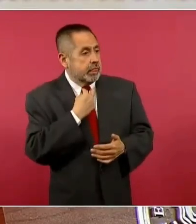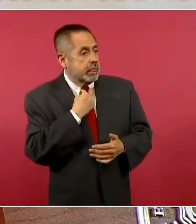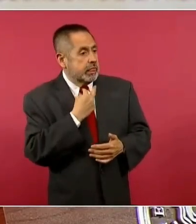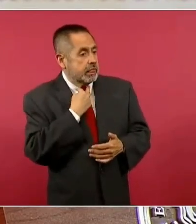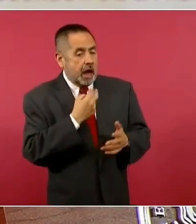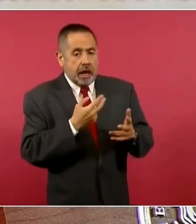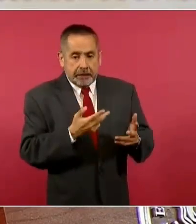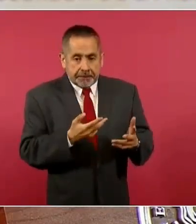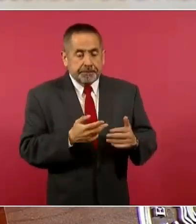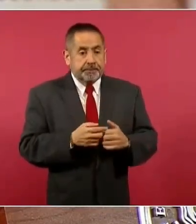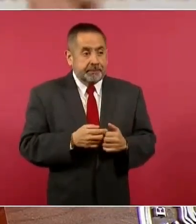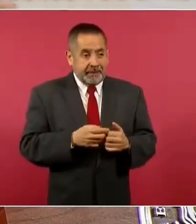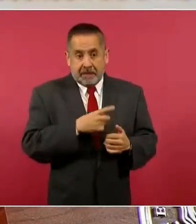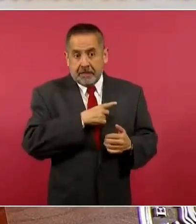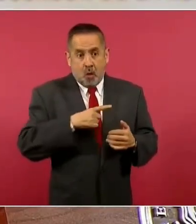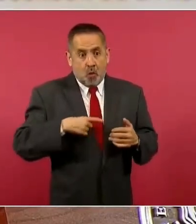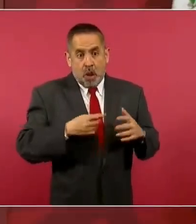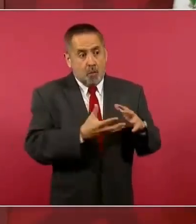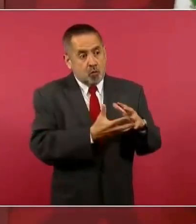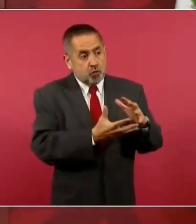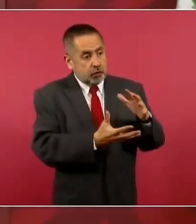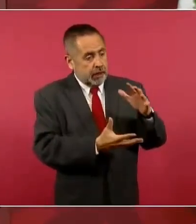Entonces, toda esa deuda